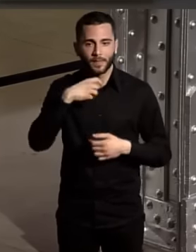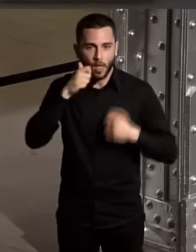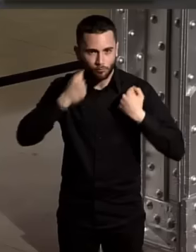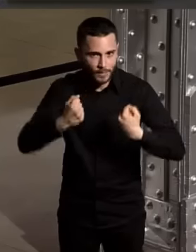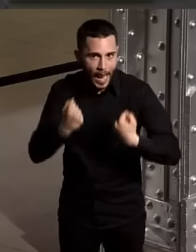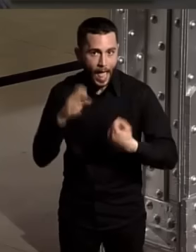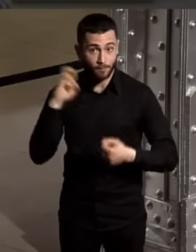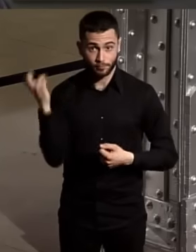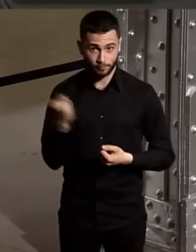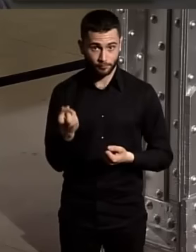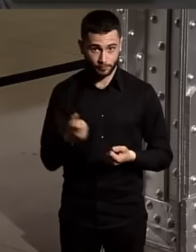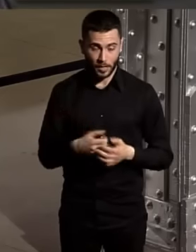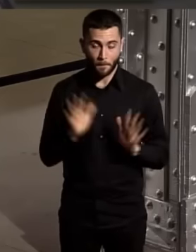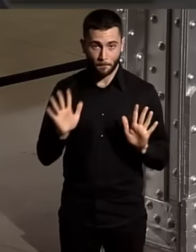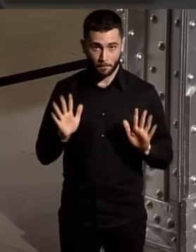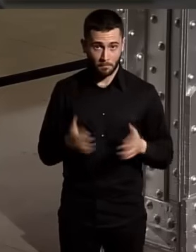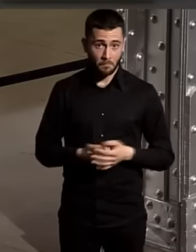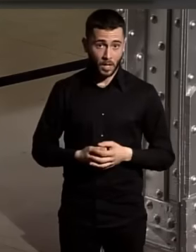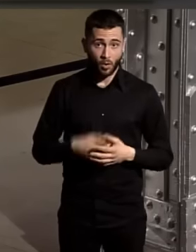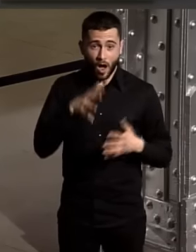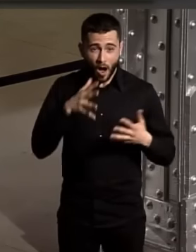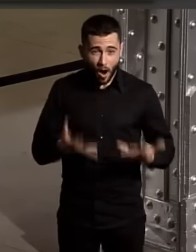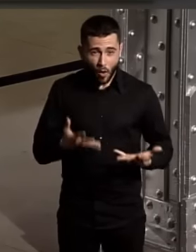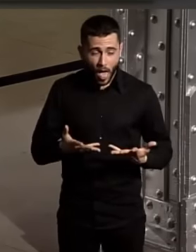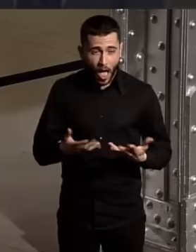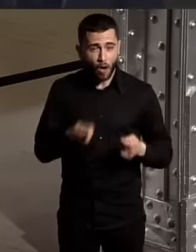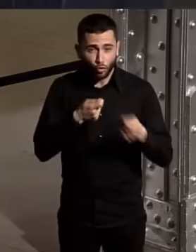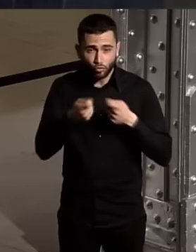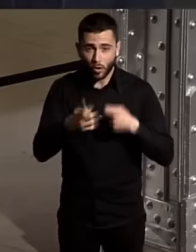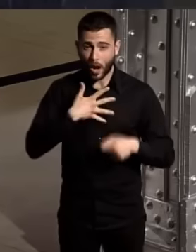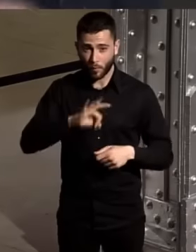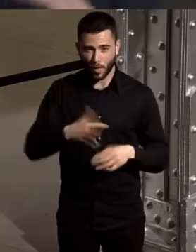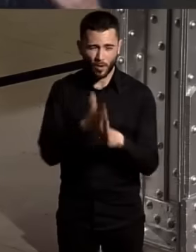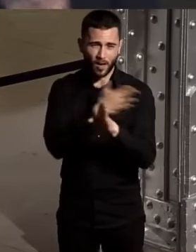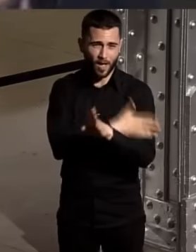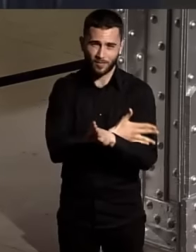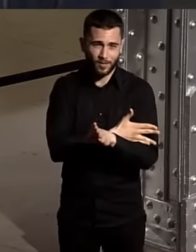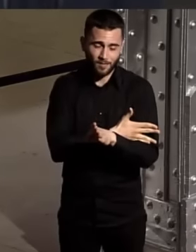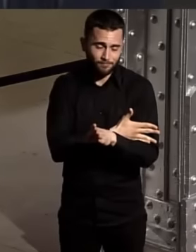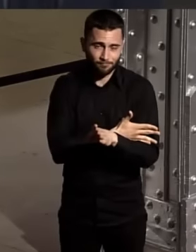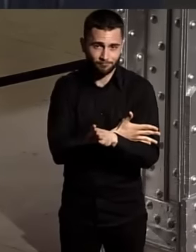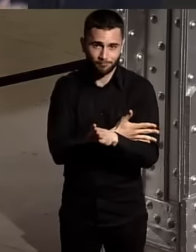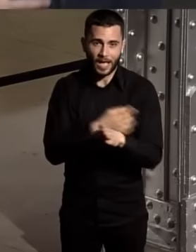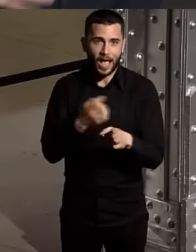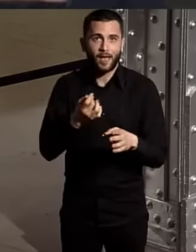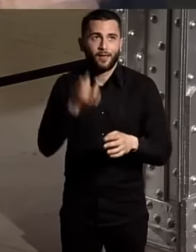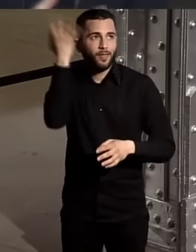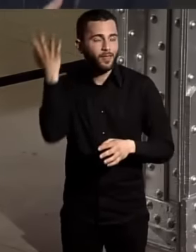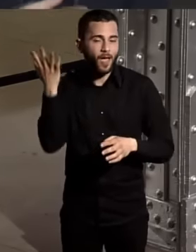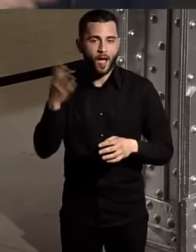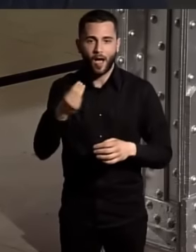etcétera Pero yo creo que nos estamos por lo menos ahora podemos medir esto antes teníamos la la idea de vale Una alimentación buena el